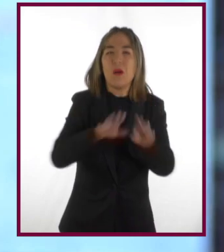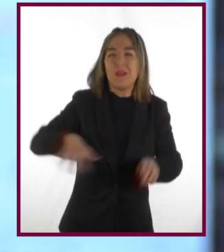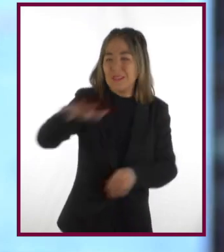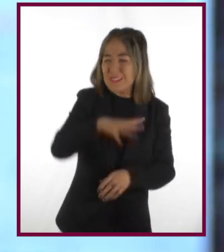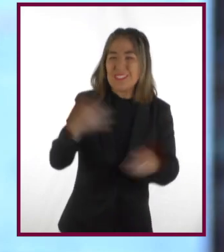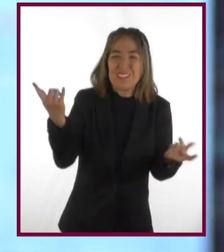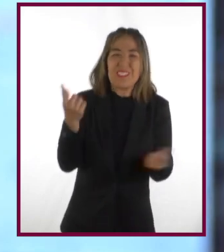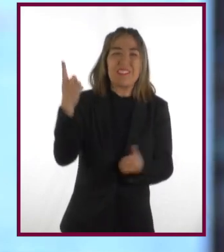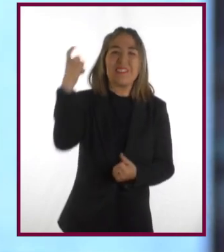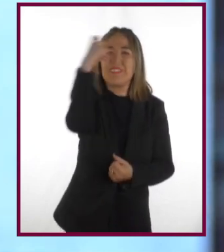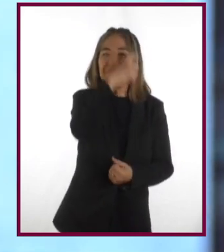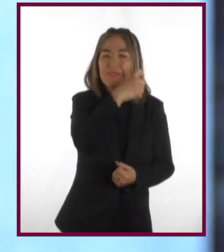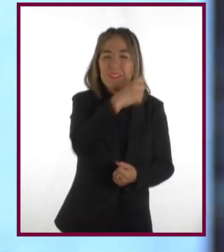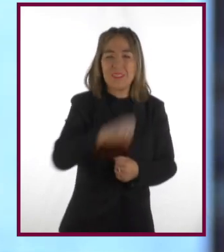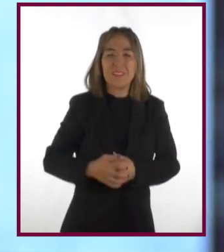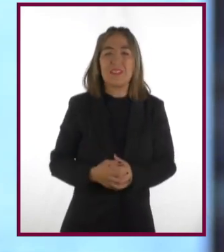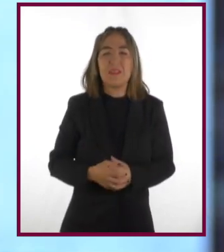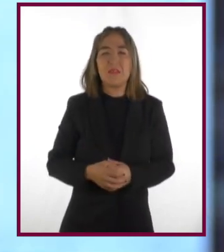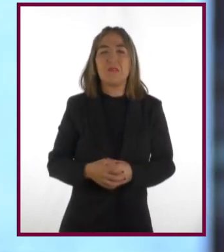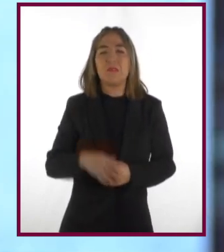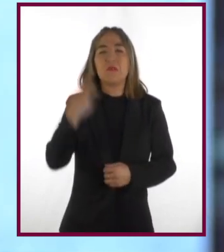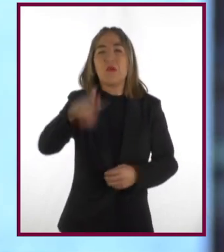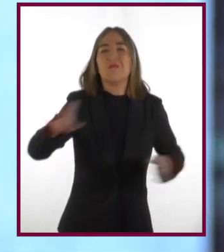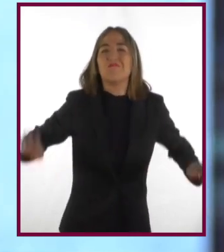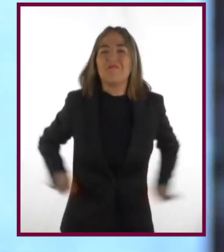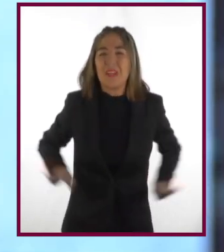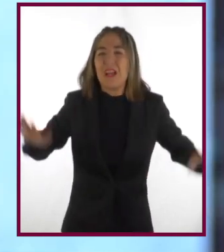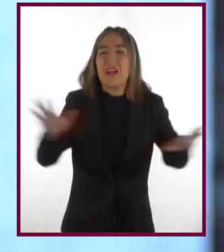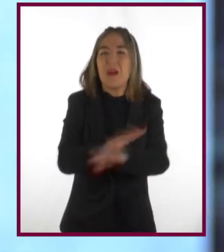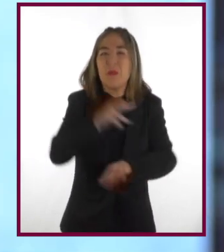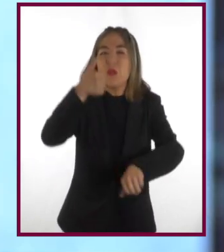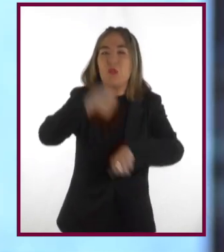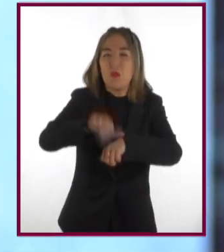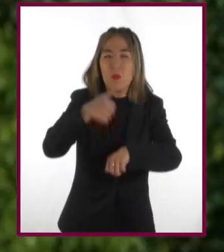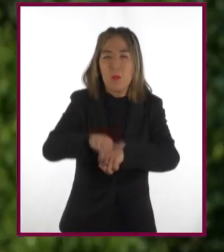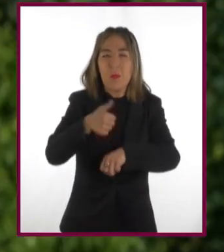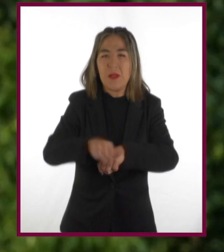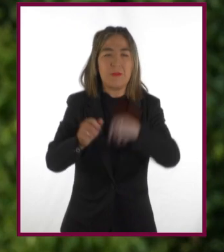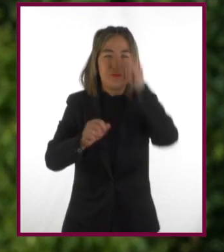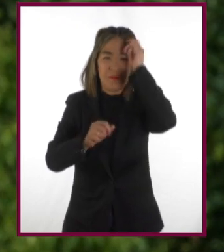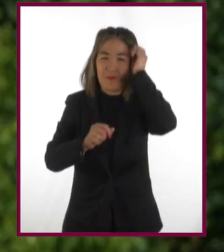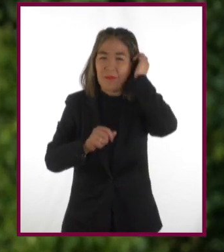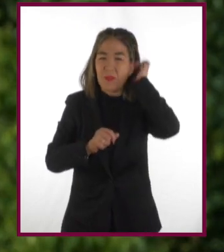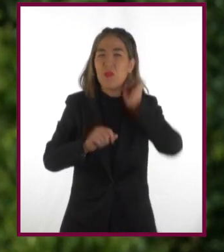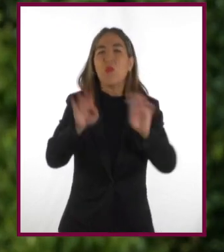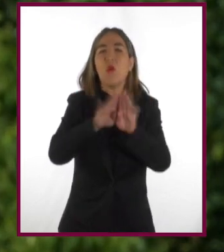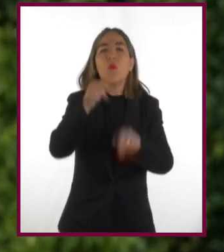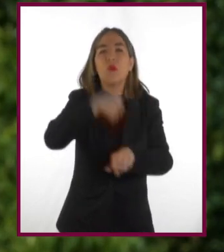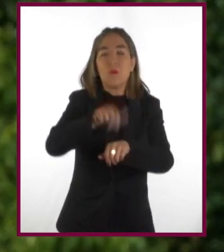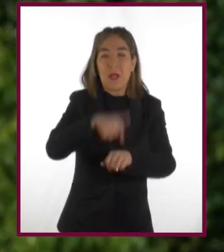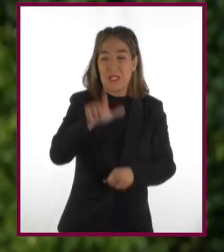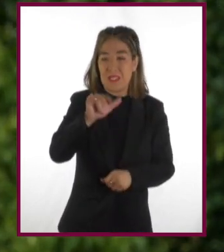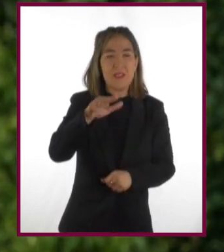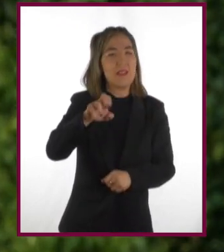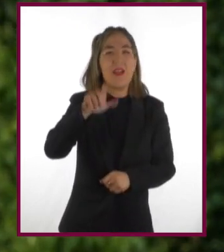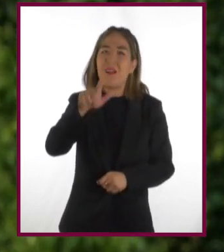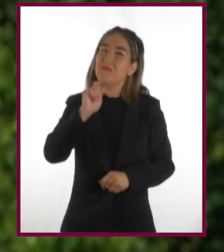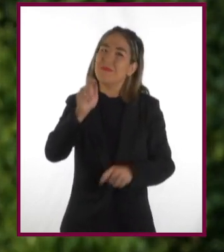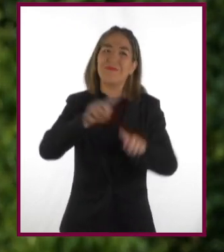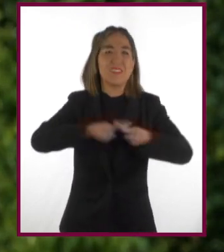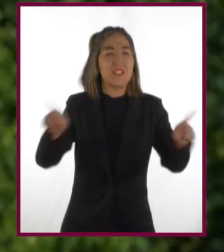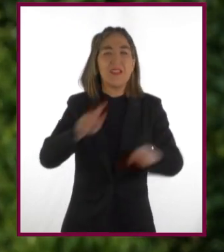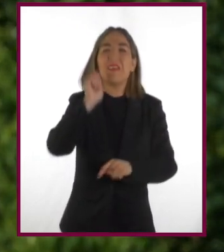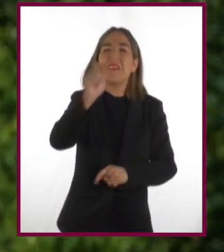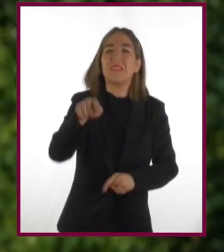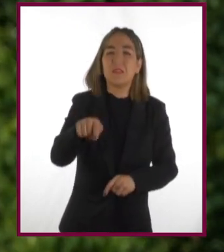pequeñas perturbaciones pueden cambiar por completo la configuración del sistema. No solo son sistemas no lineales, o sea,